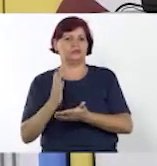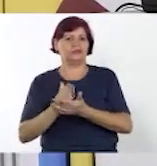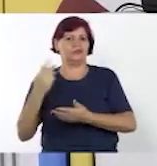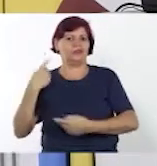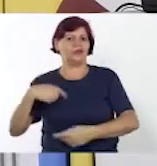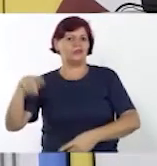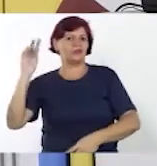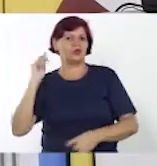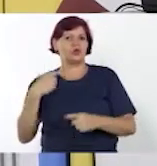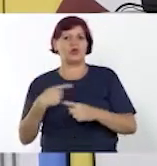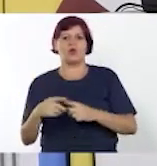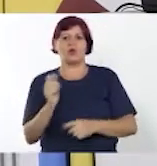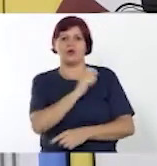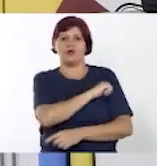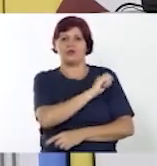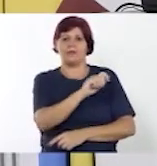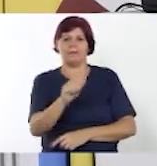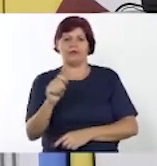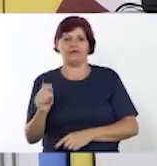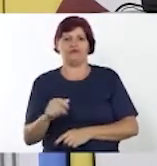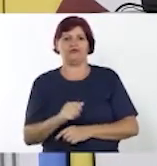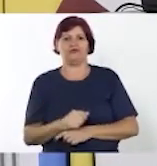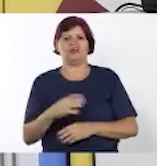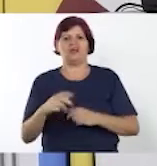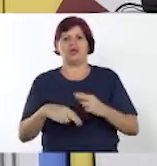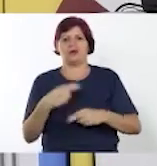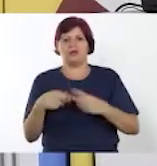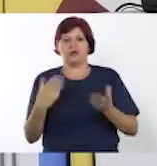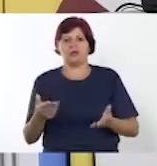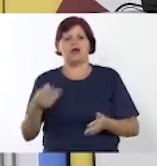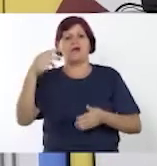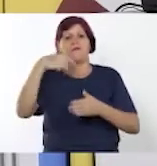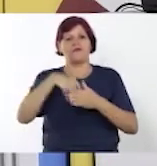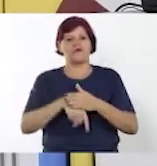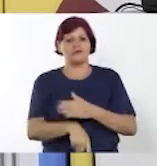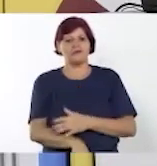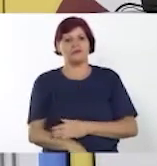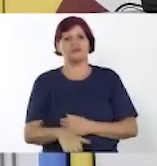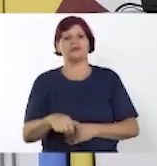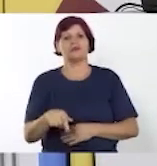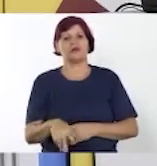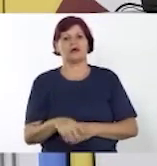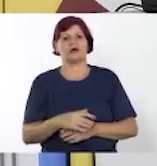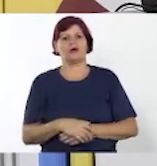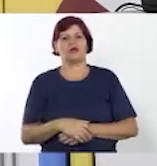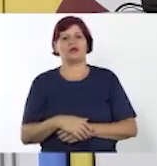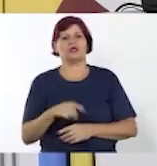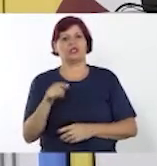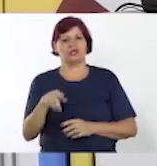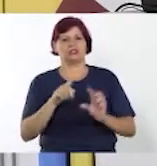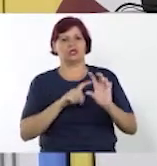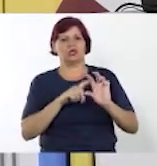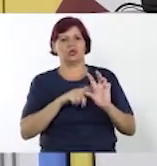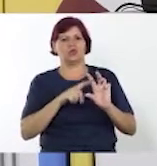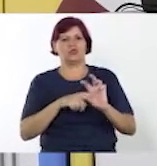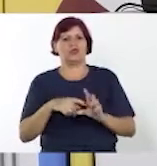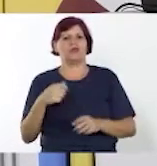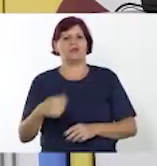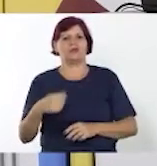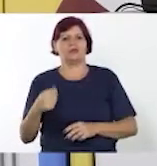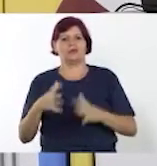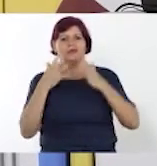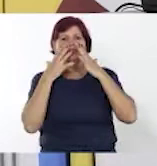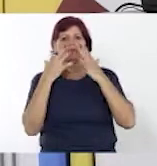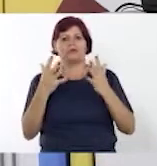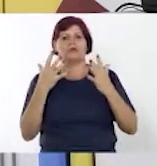Claudia y que lo que vamos a hacer es estar profundizando en este momento en el mismo, debido a la importancia que